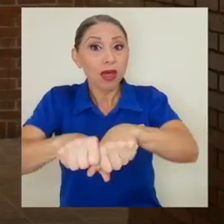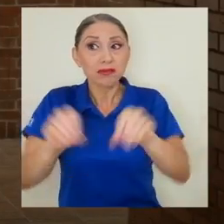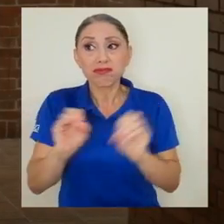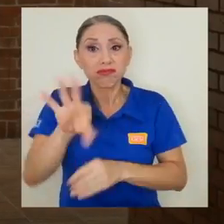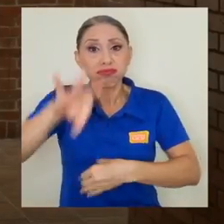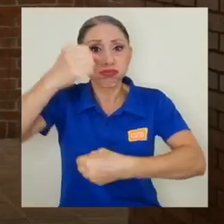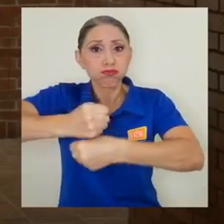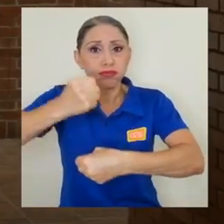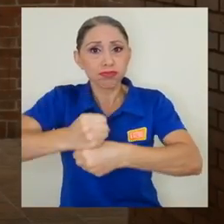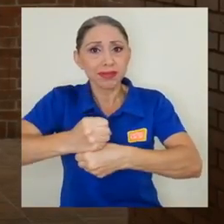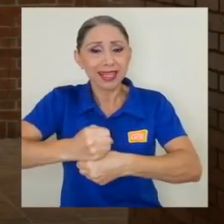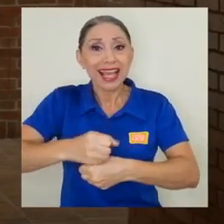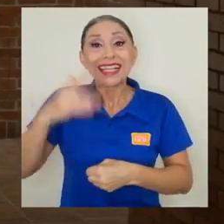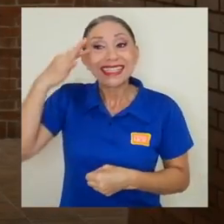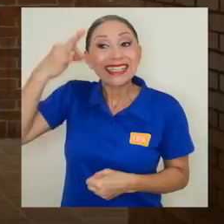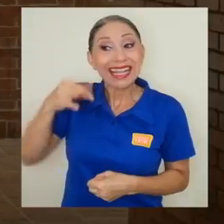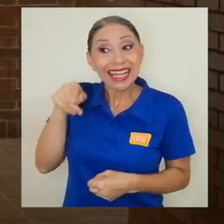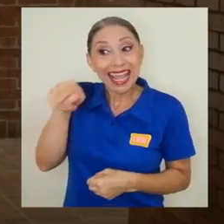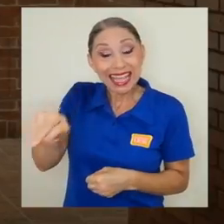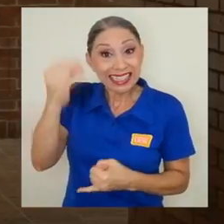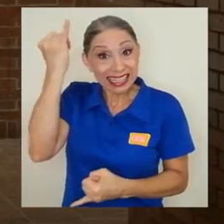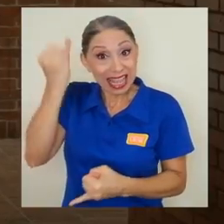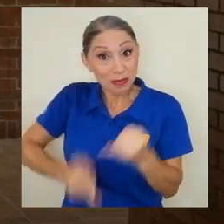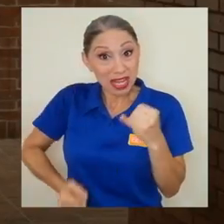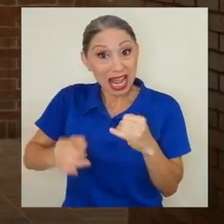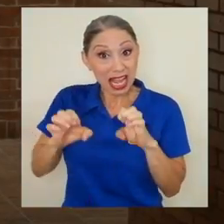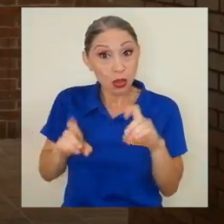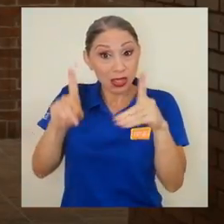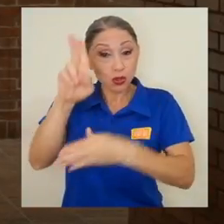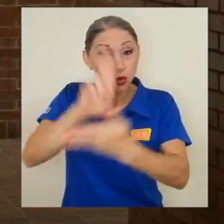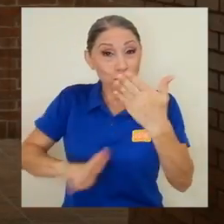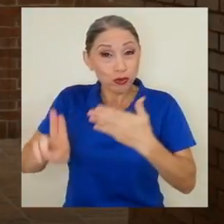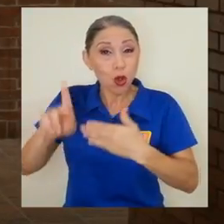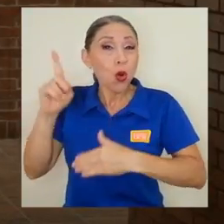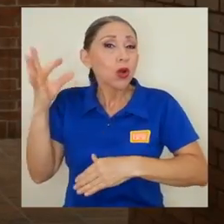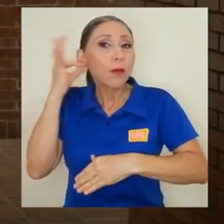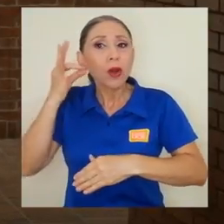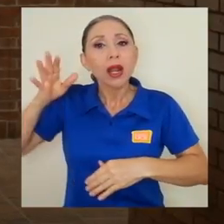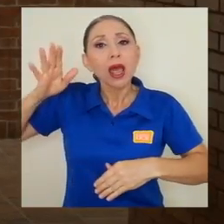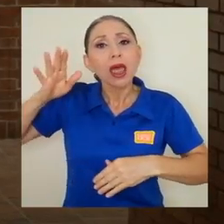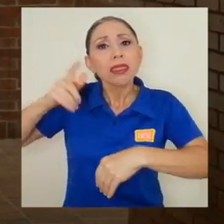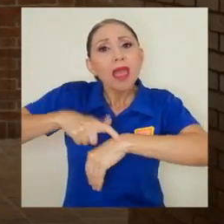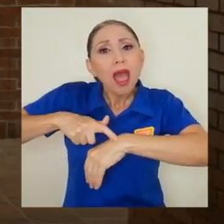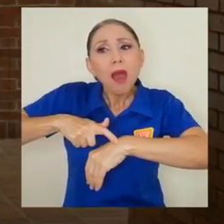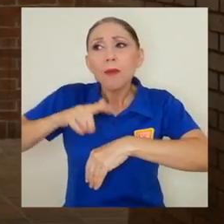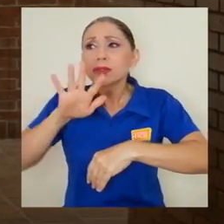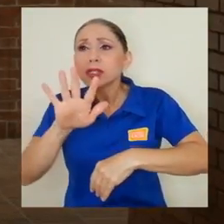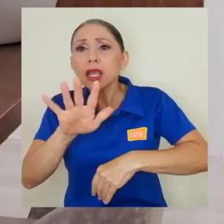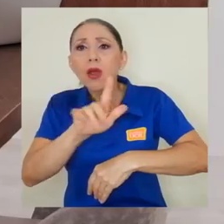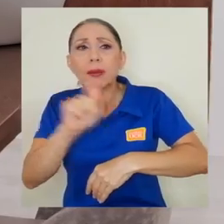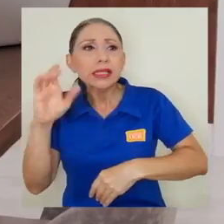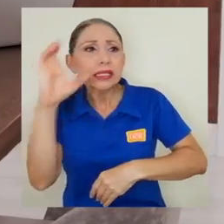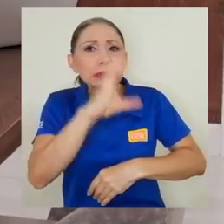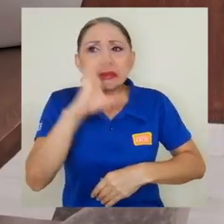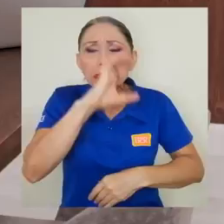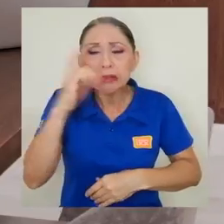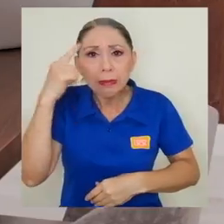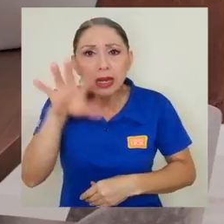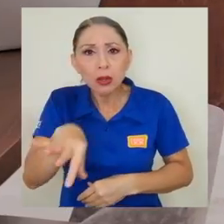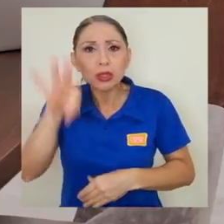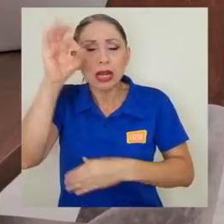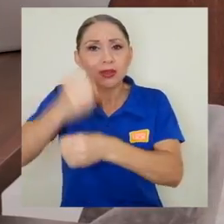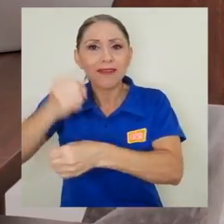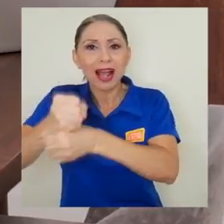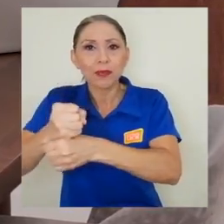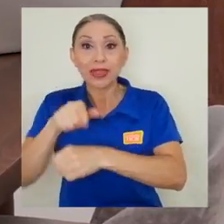Se estima que al culminar su educación superior, una mujer puede tardar en promedio hasta 5 meses para encontrar un trabajo, una situación que no